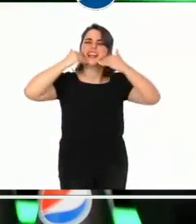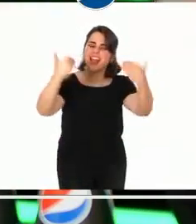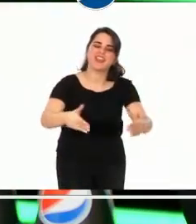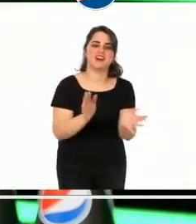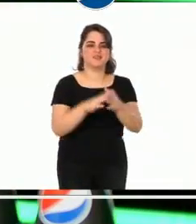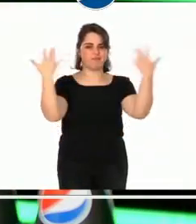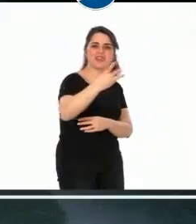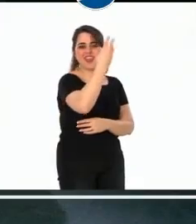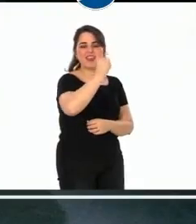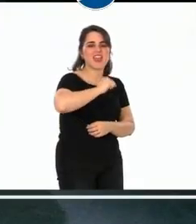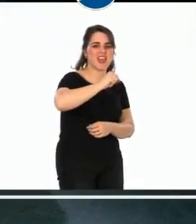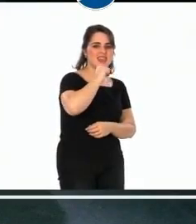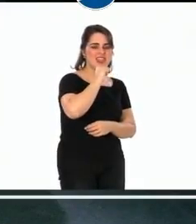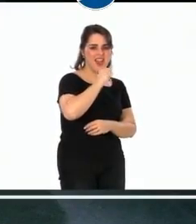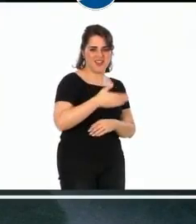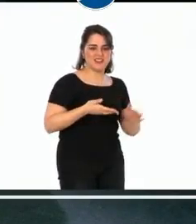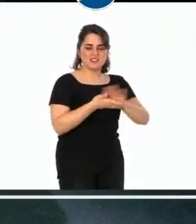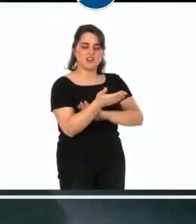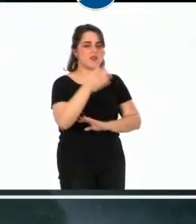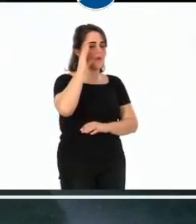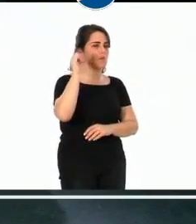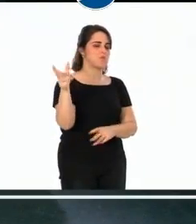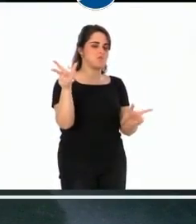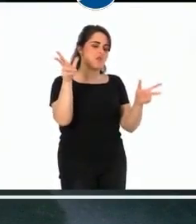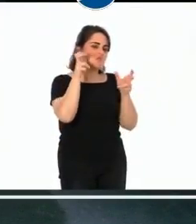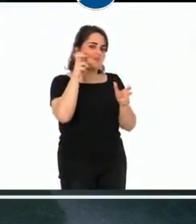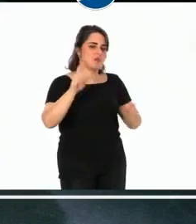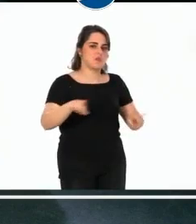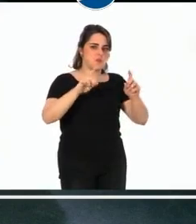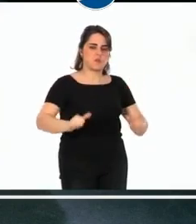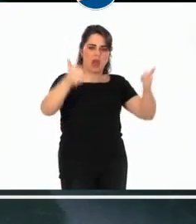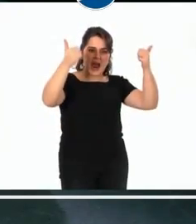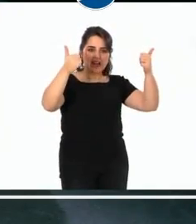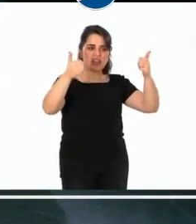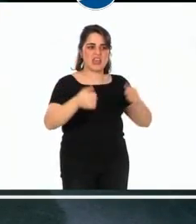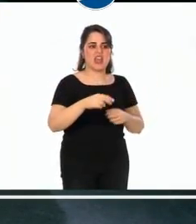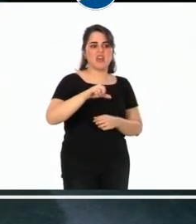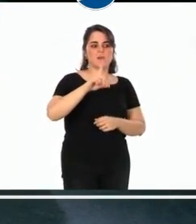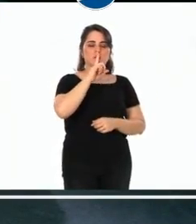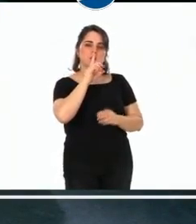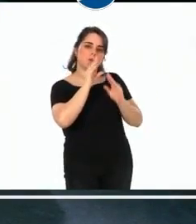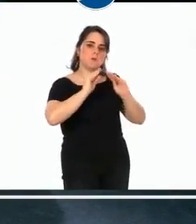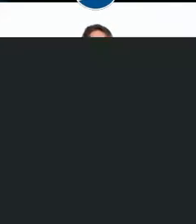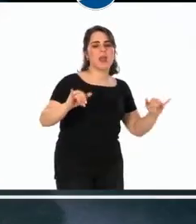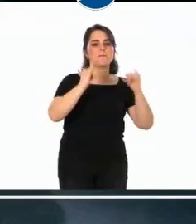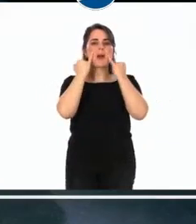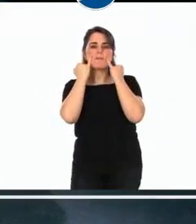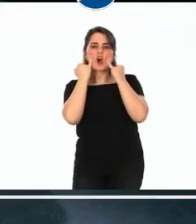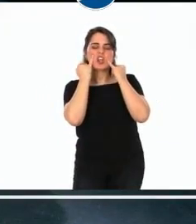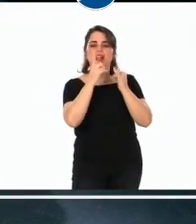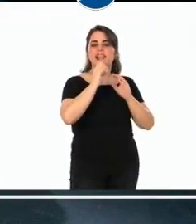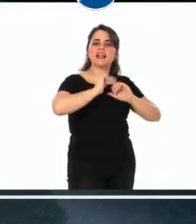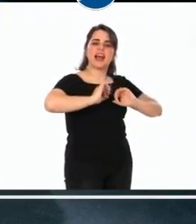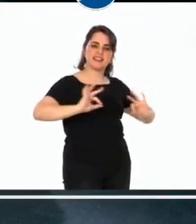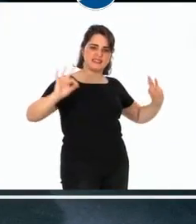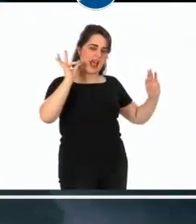aplauso! Una de las que más he escuchado, tercera poco, la de Calladita. ¿Calladita? Bad Bunny Calladita. O sea, ¿esa es este año? No, pero da